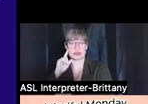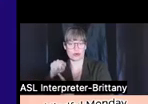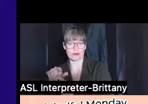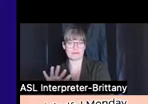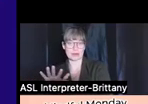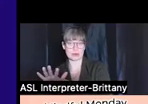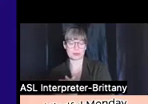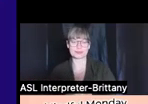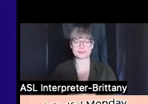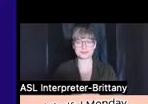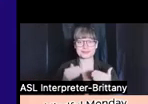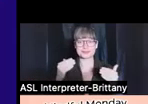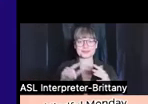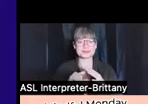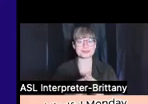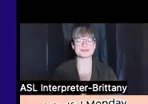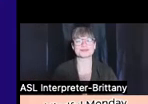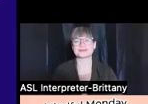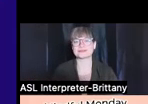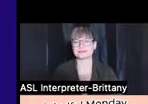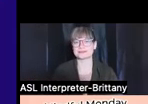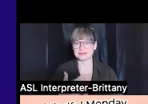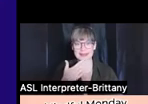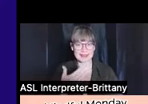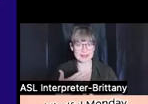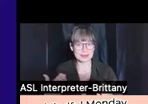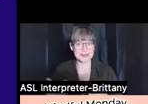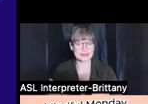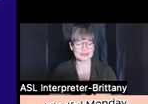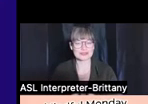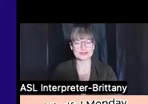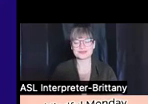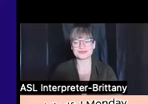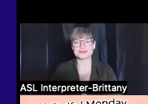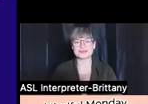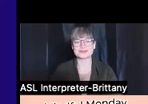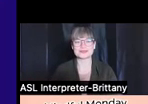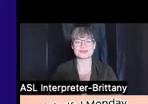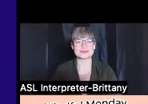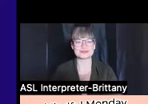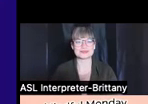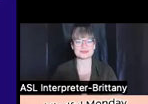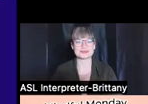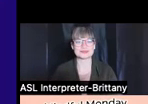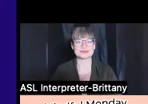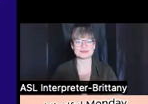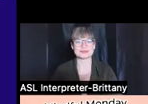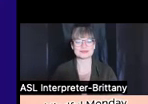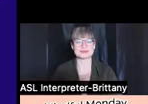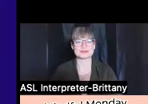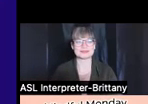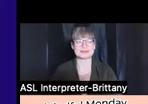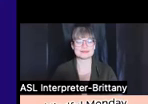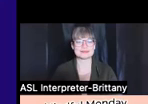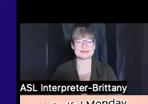del video. So thank you for being here. Gracias por estar aquí. With our first slide,